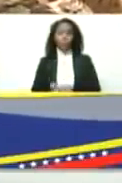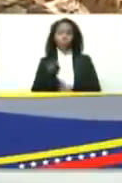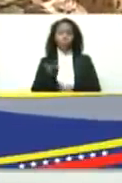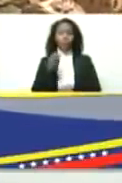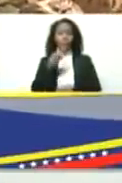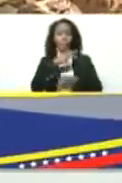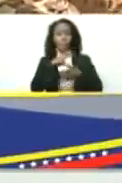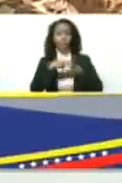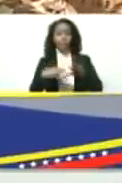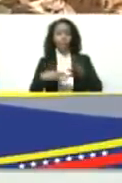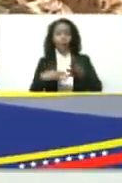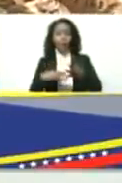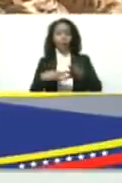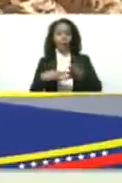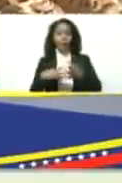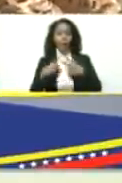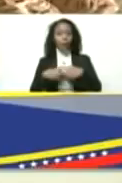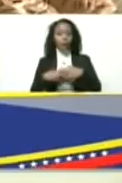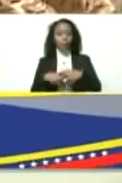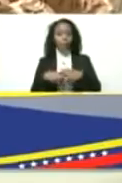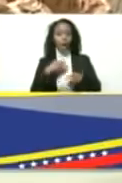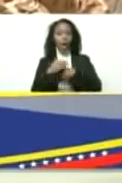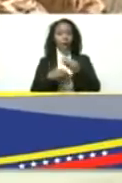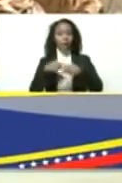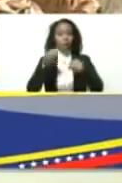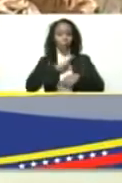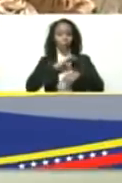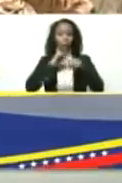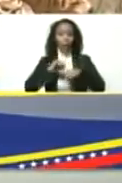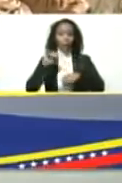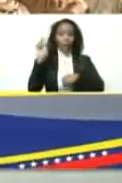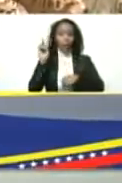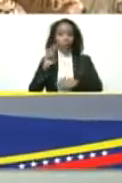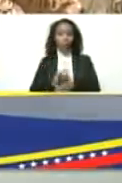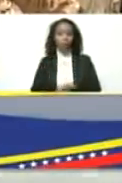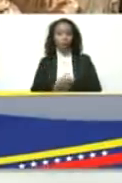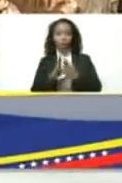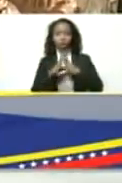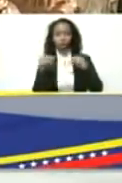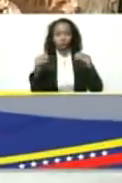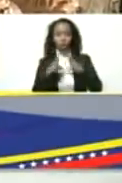materia prima, hacerla en Venezuela, toda,